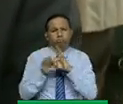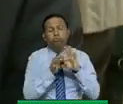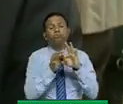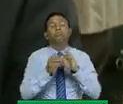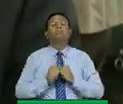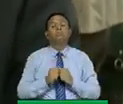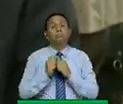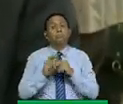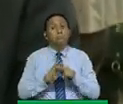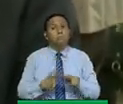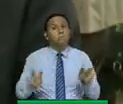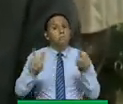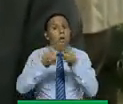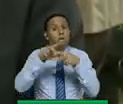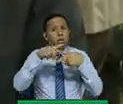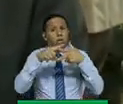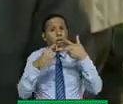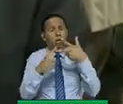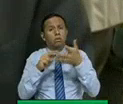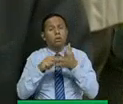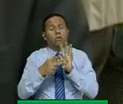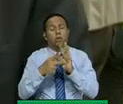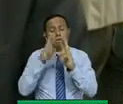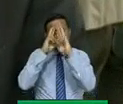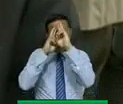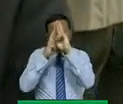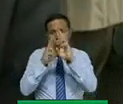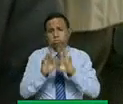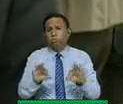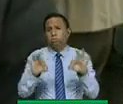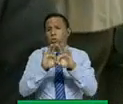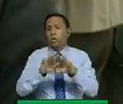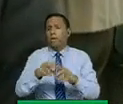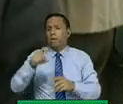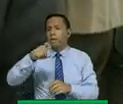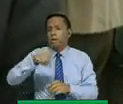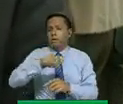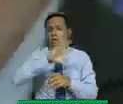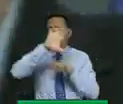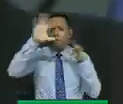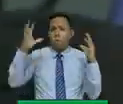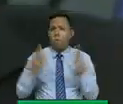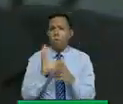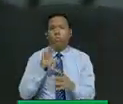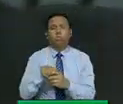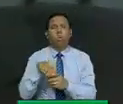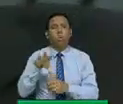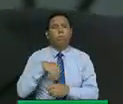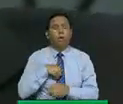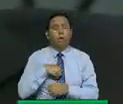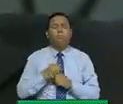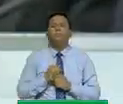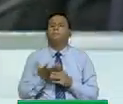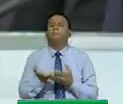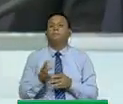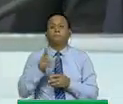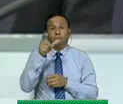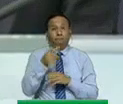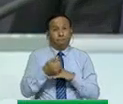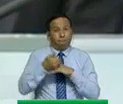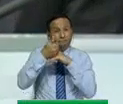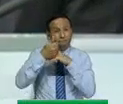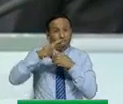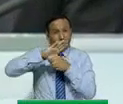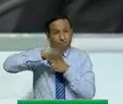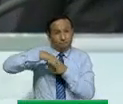muy amenazados y muy esenciales para todo el mundo. Y es aquí que el embajador aseguró que el evento además